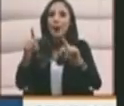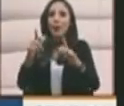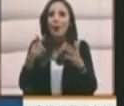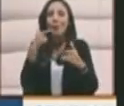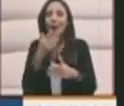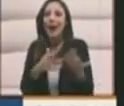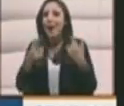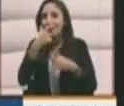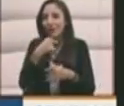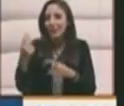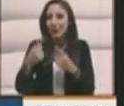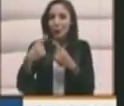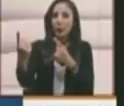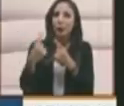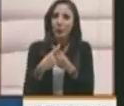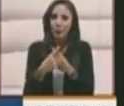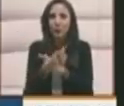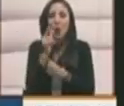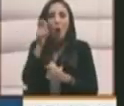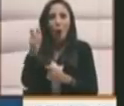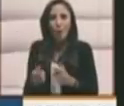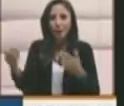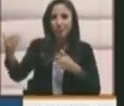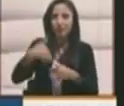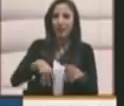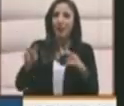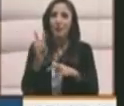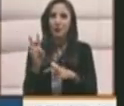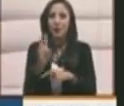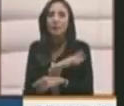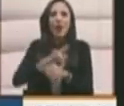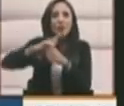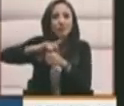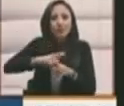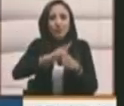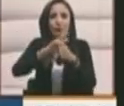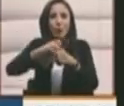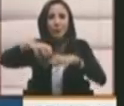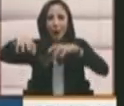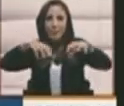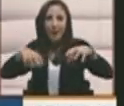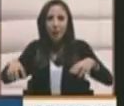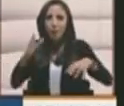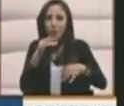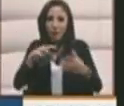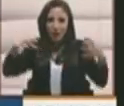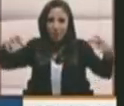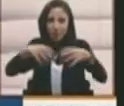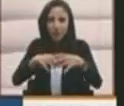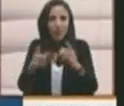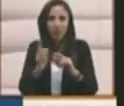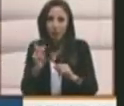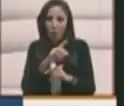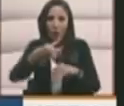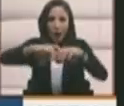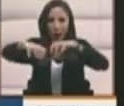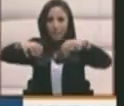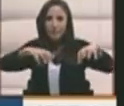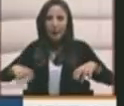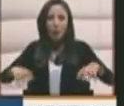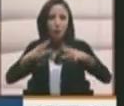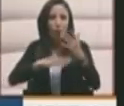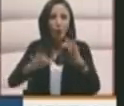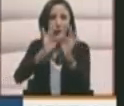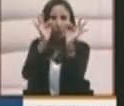entrada de Monasterio a Venezuela. Los drones tuvieron que meterlos desarmados a Venezuela, por piezas, por partes, por